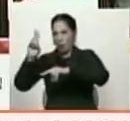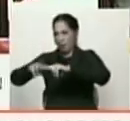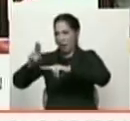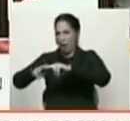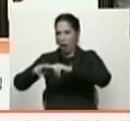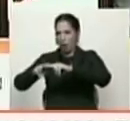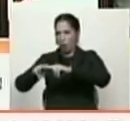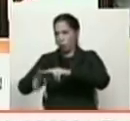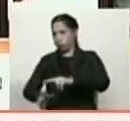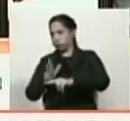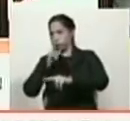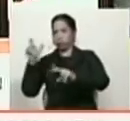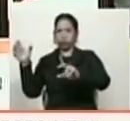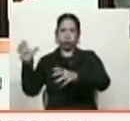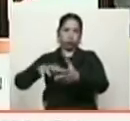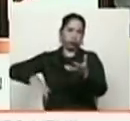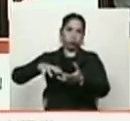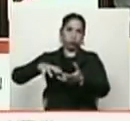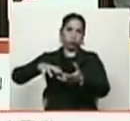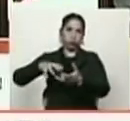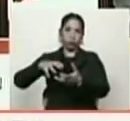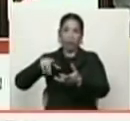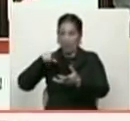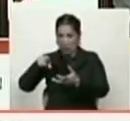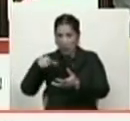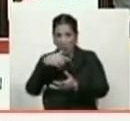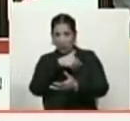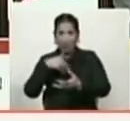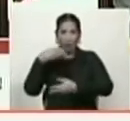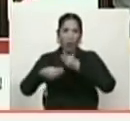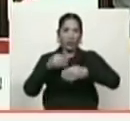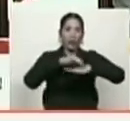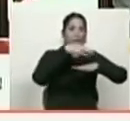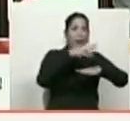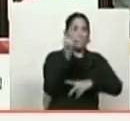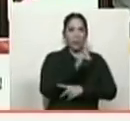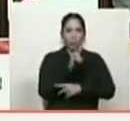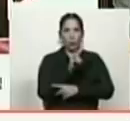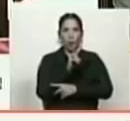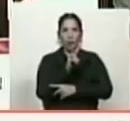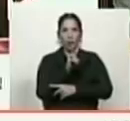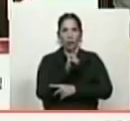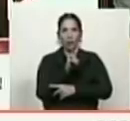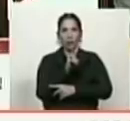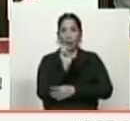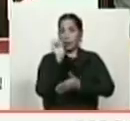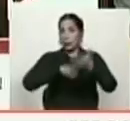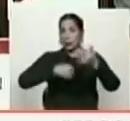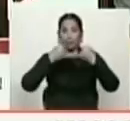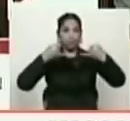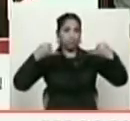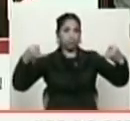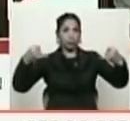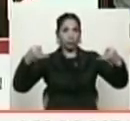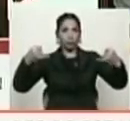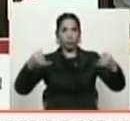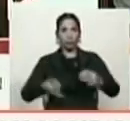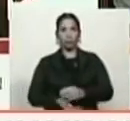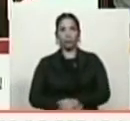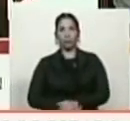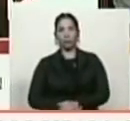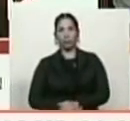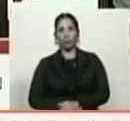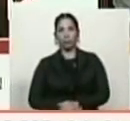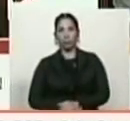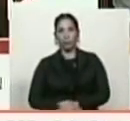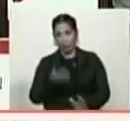salvajes, que hicieron todo lo posible para dejar a Venezuela sin suministro de energía eléctrica. Por